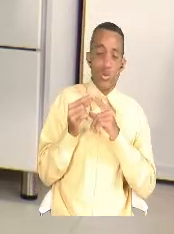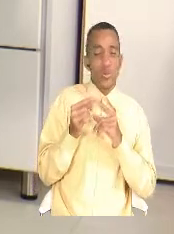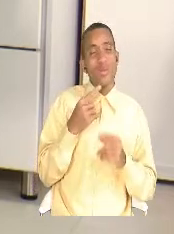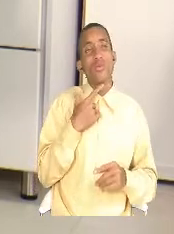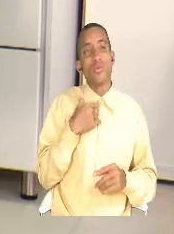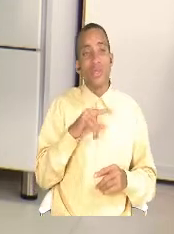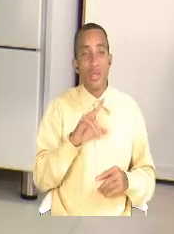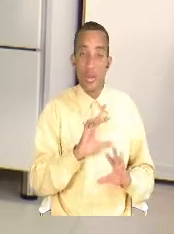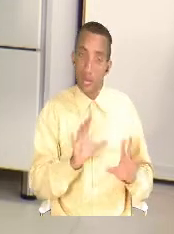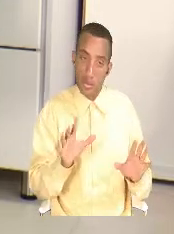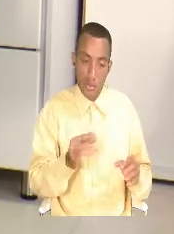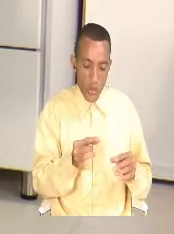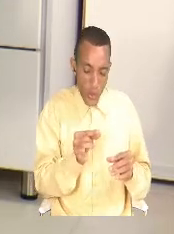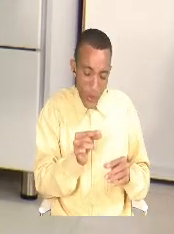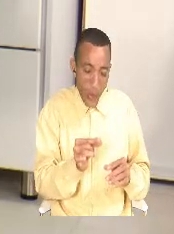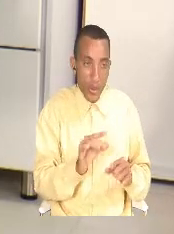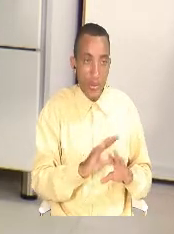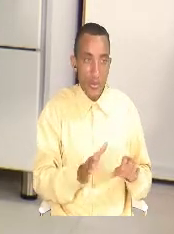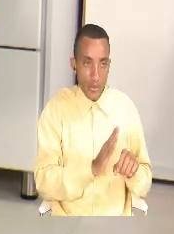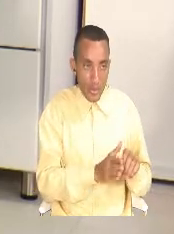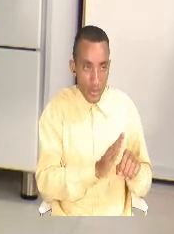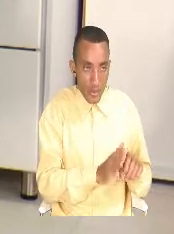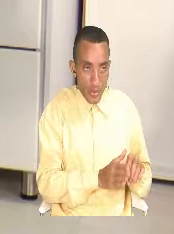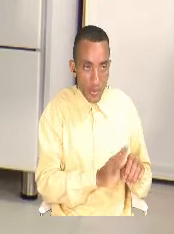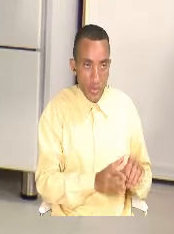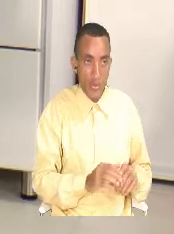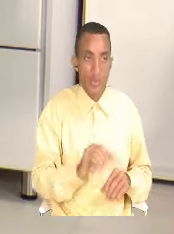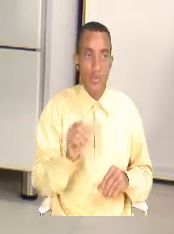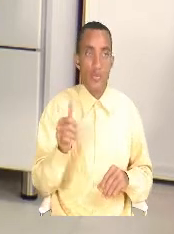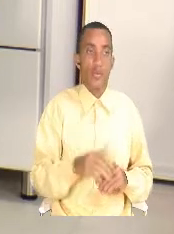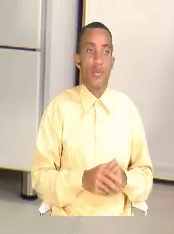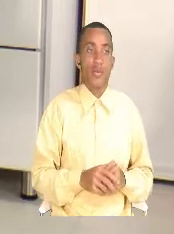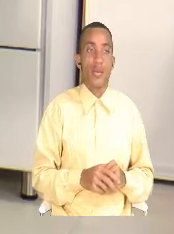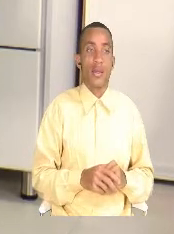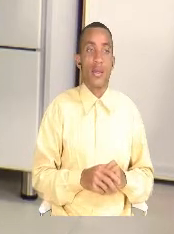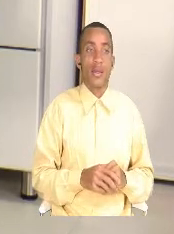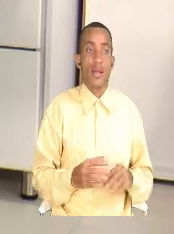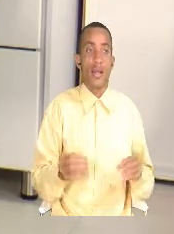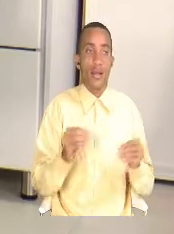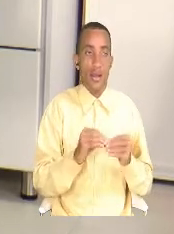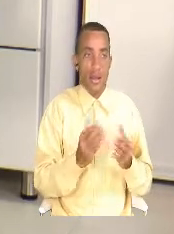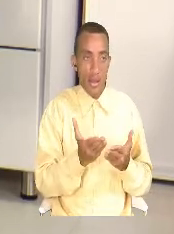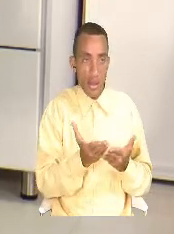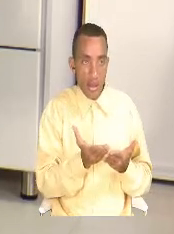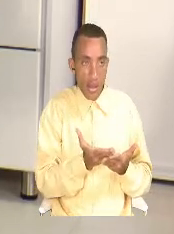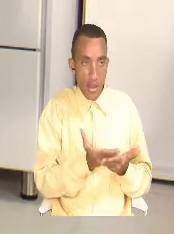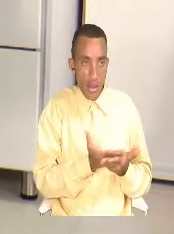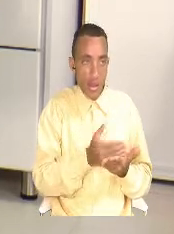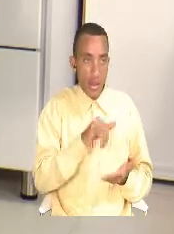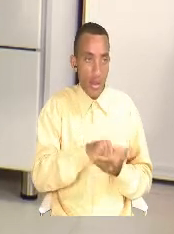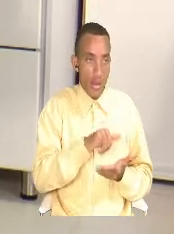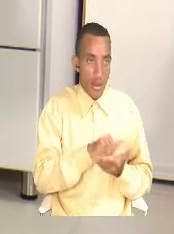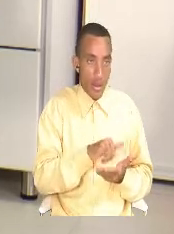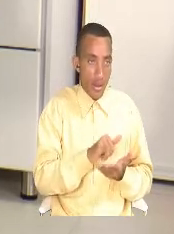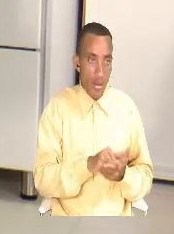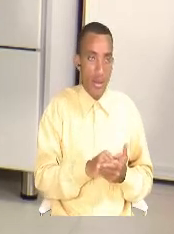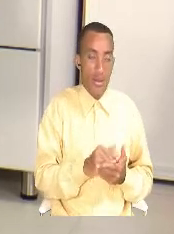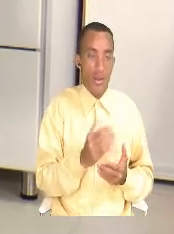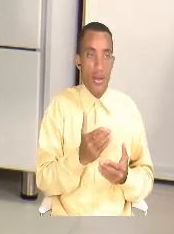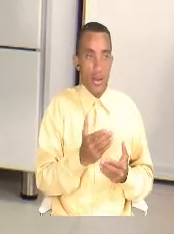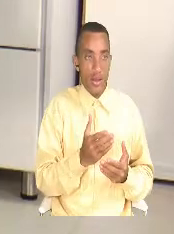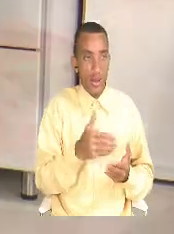de colocarle precio a las recetas, en el caso de los restaurantes es lo que las costea. Pues no es lo mismo comprar una libra de